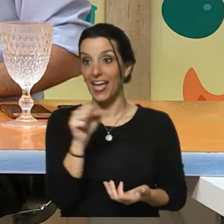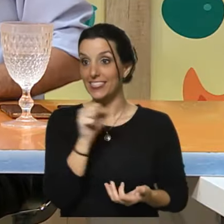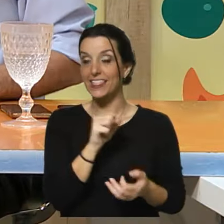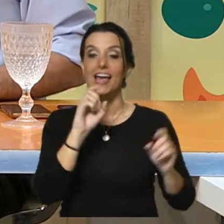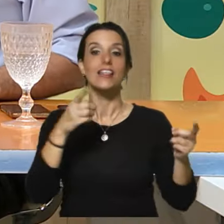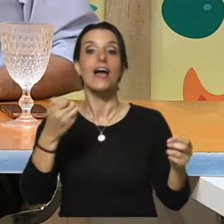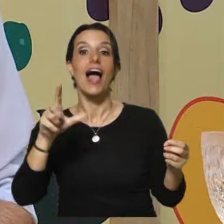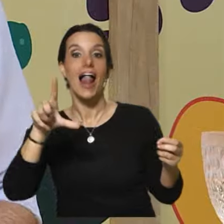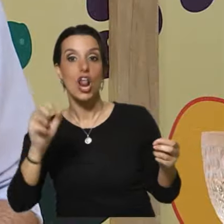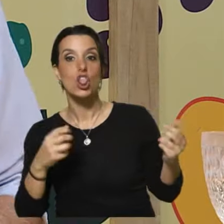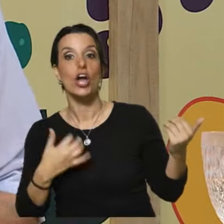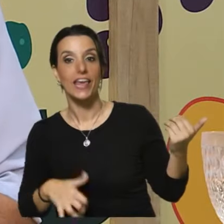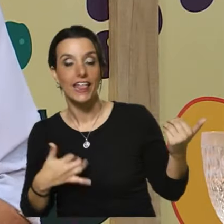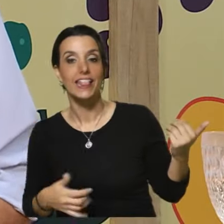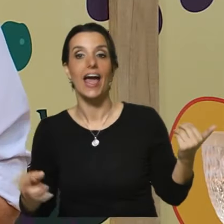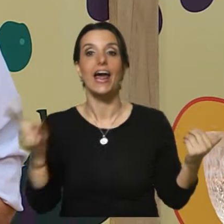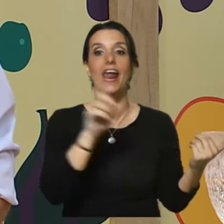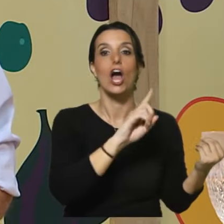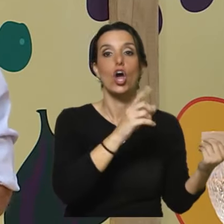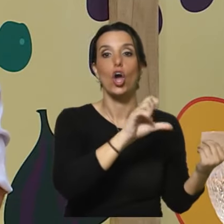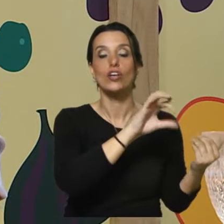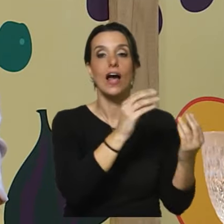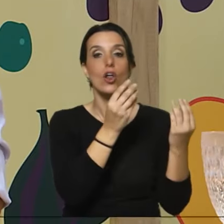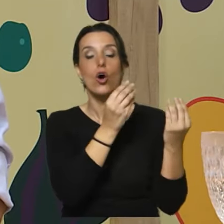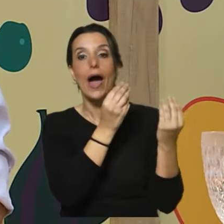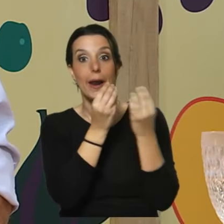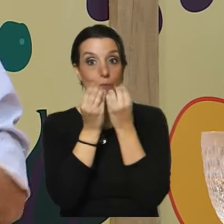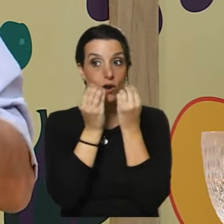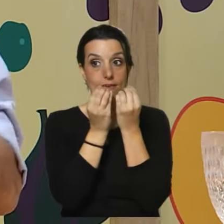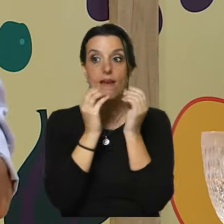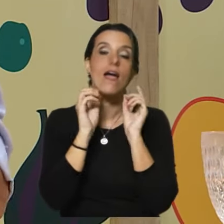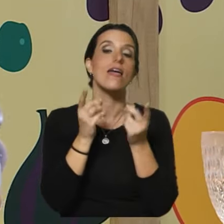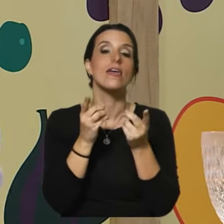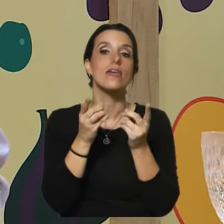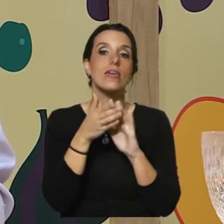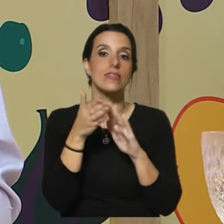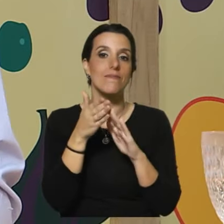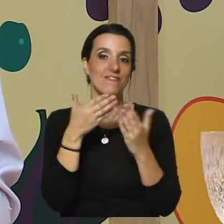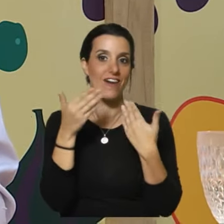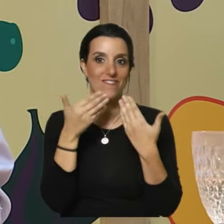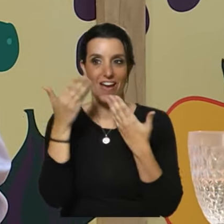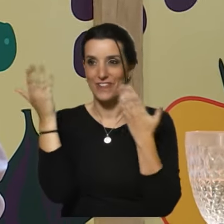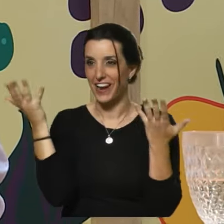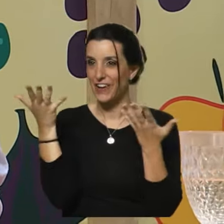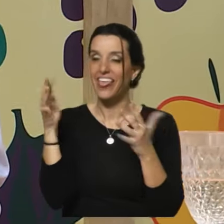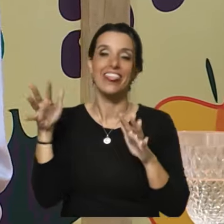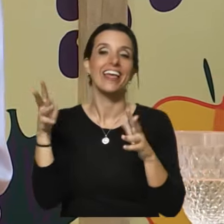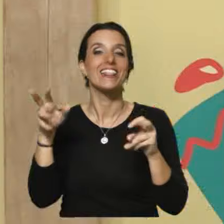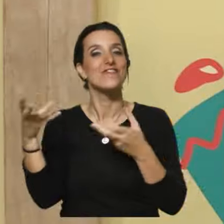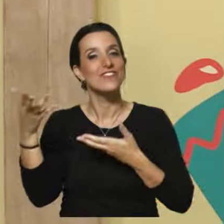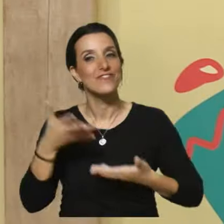de ferreri en guitarra Gonzalo Robledo en la armónica y con Ali vamos a estar conversando ahora de que se trata